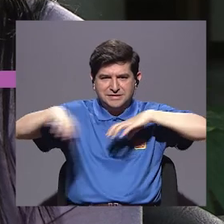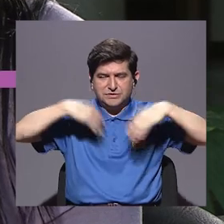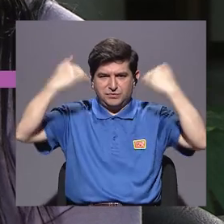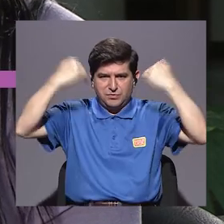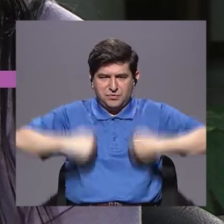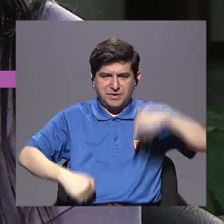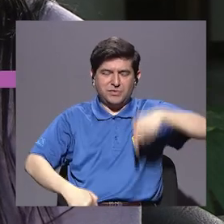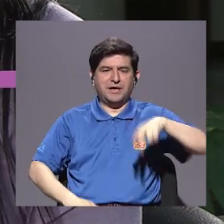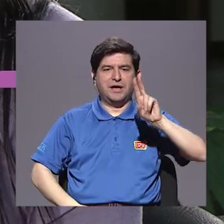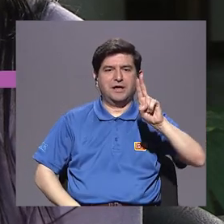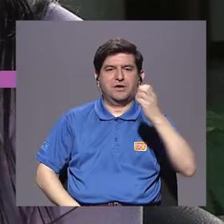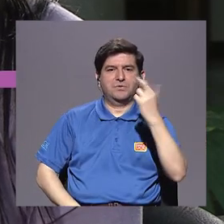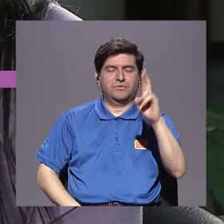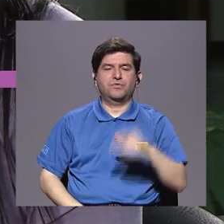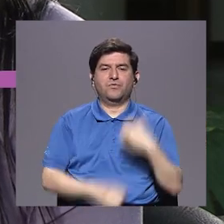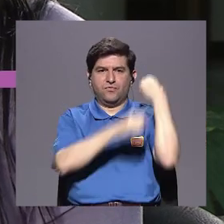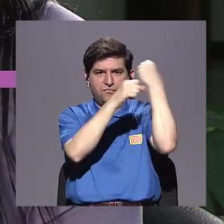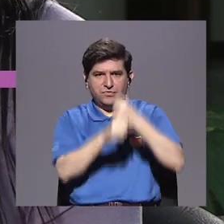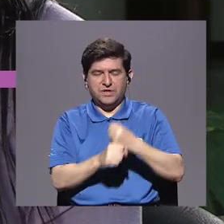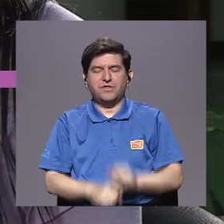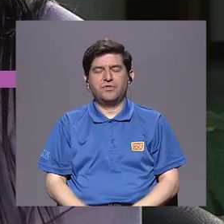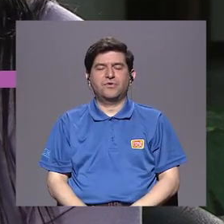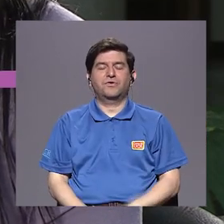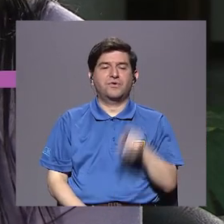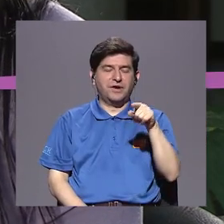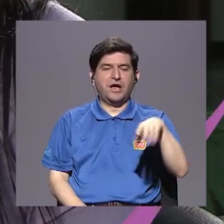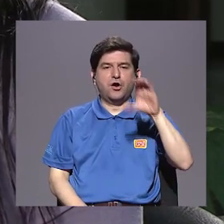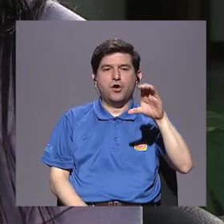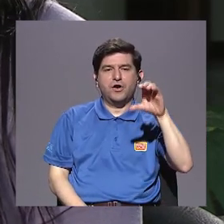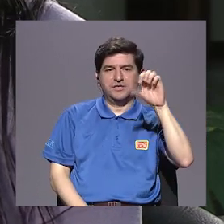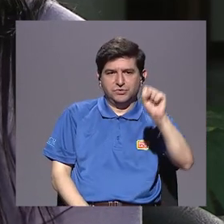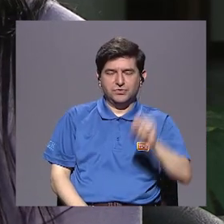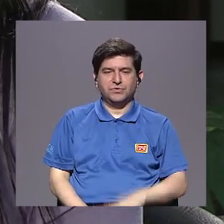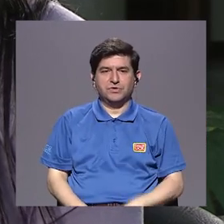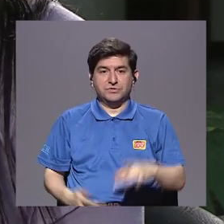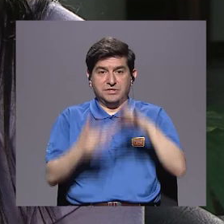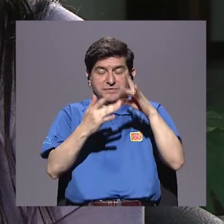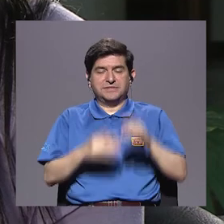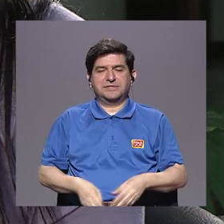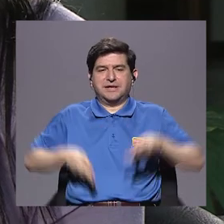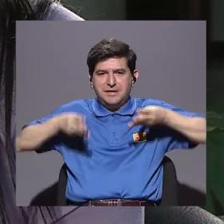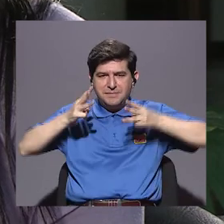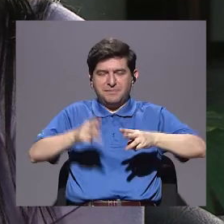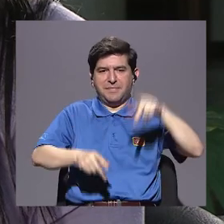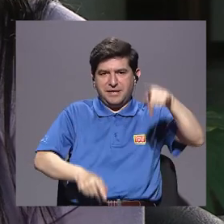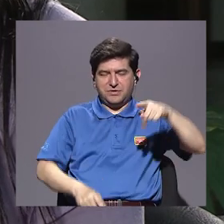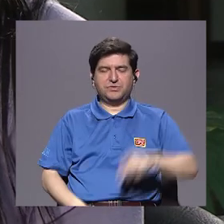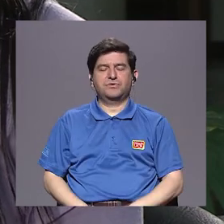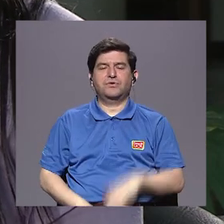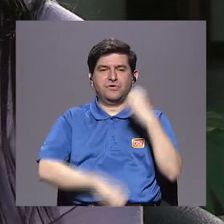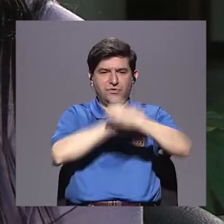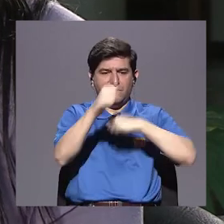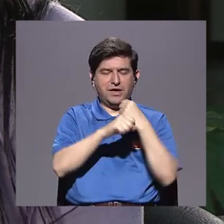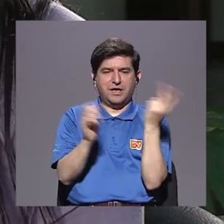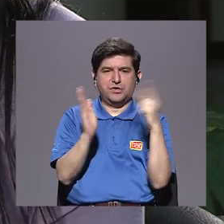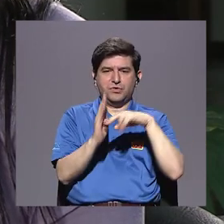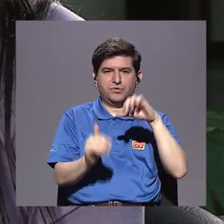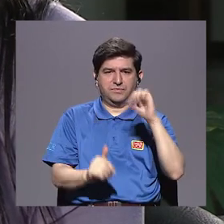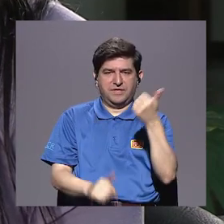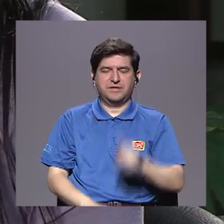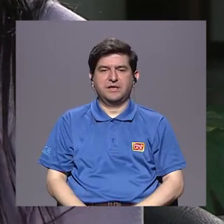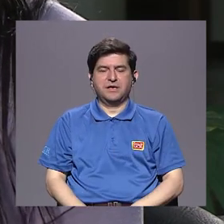de la Universidad de Costa Rica y fundadora de Core Studios. Se especializa en el método Pilates desde el año 2010